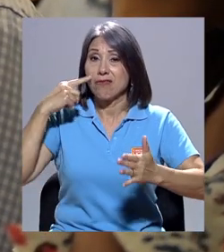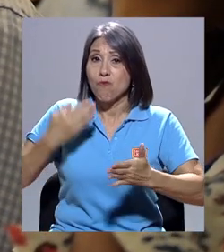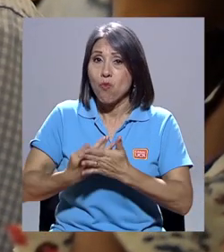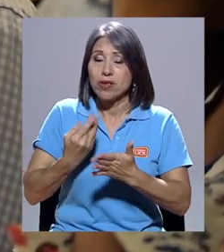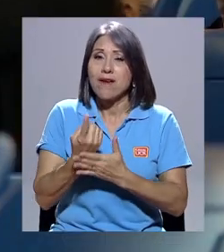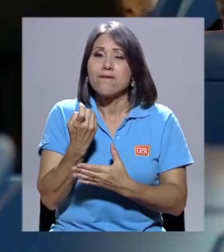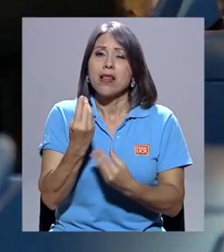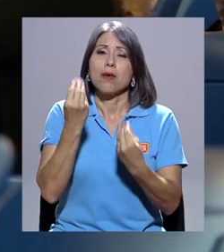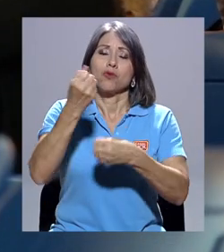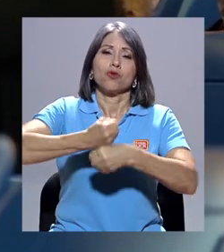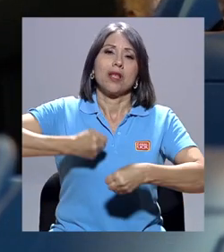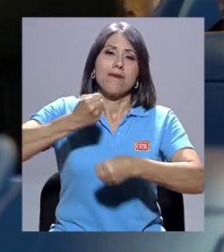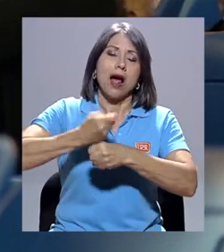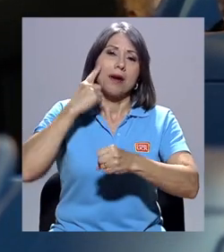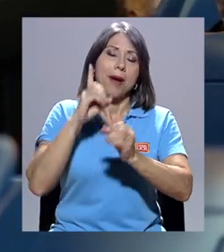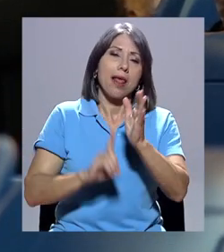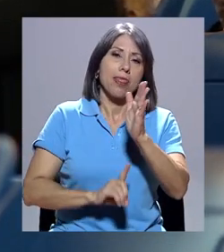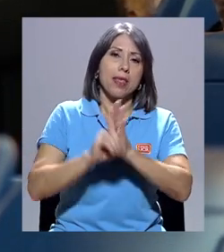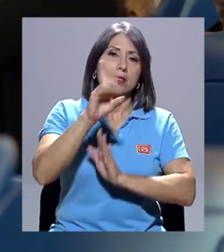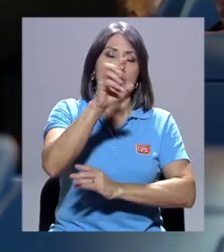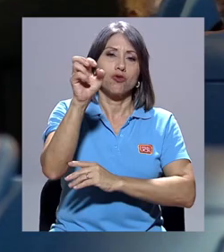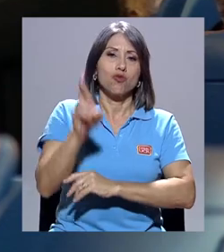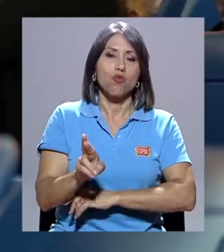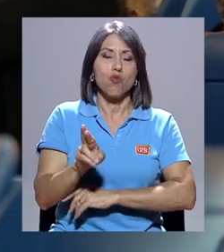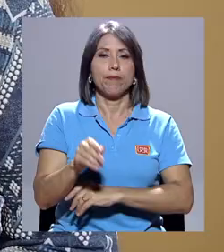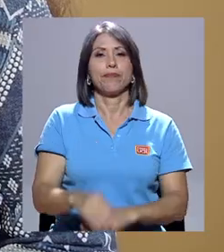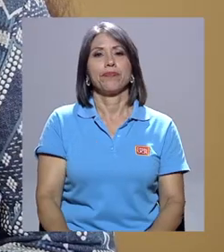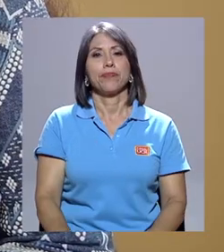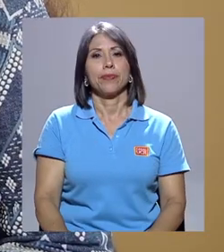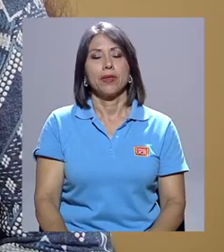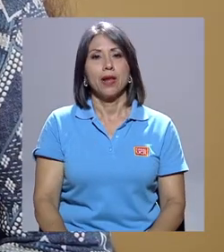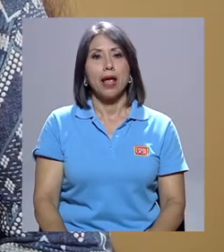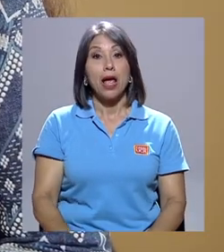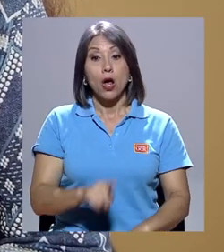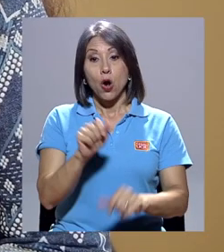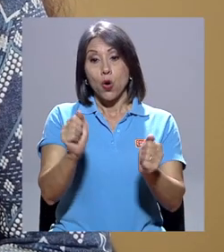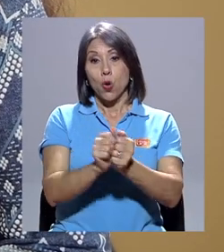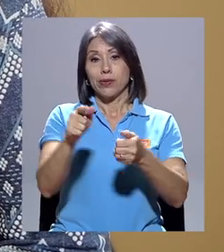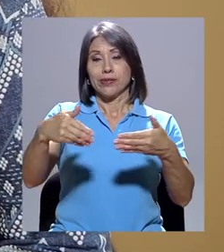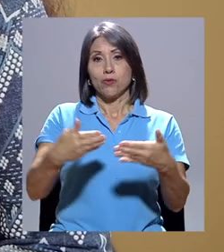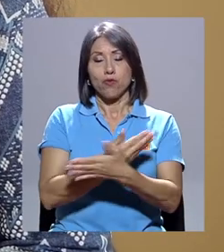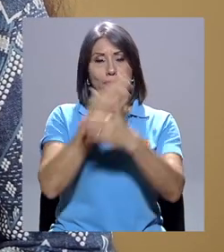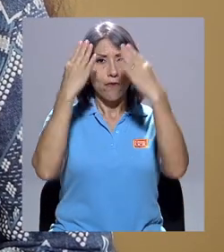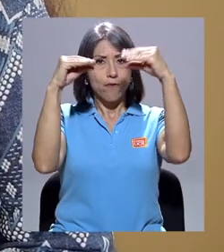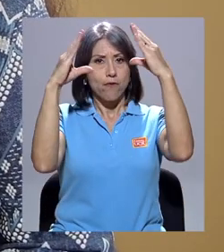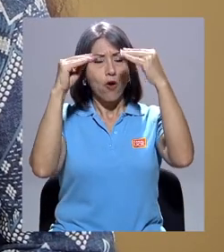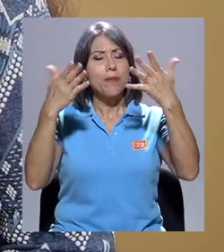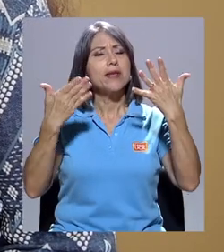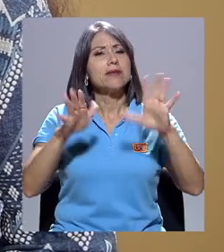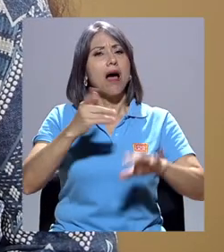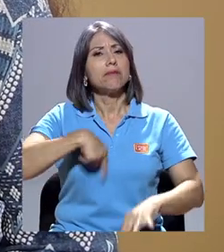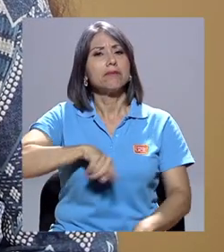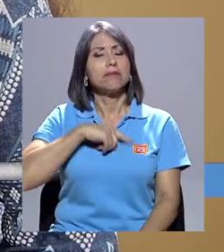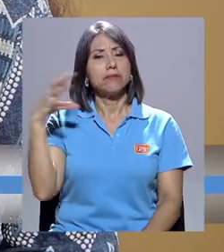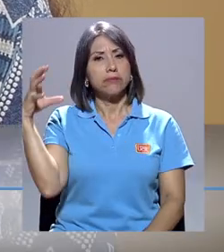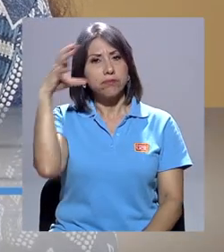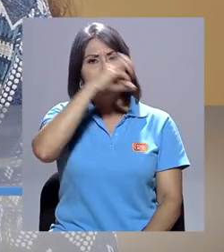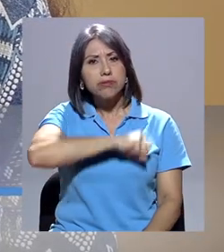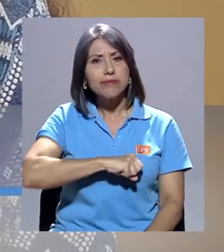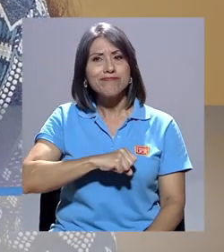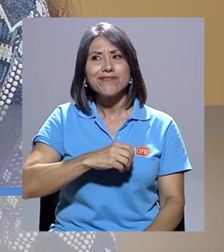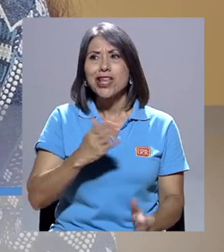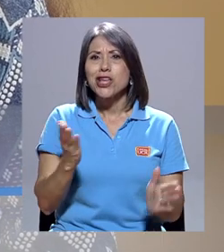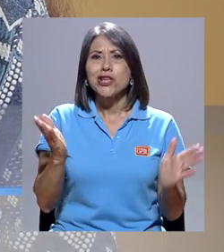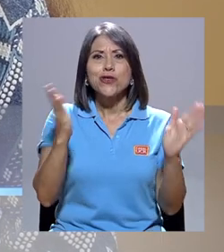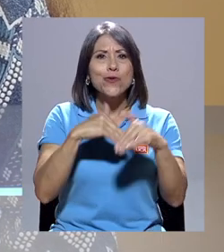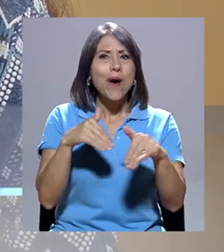desarrollo del país en este tema. Pero con este nuevo informe hemos encontrado de que ni en los estándares,